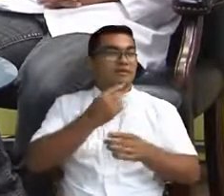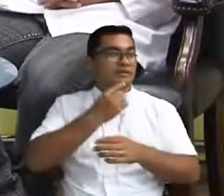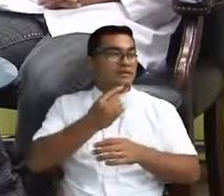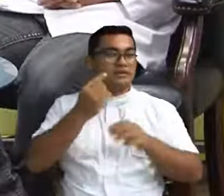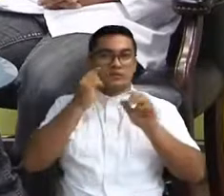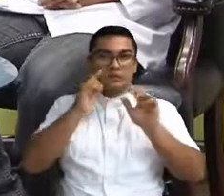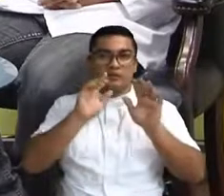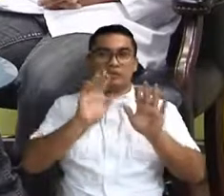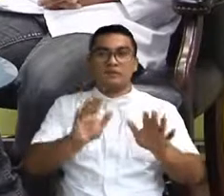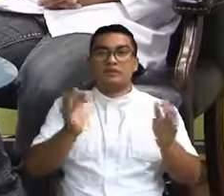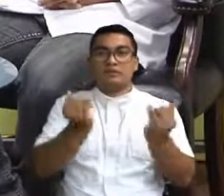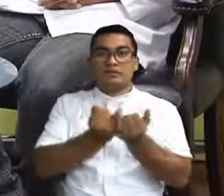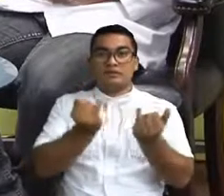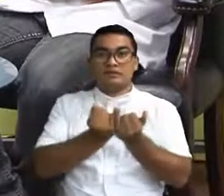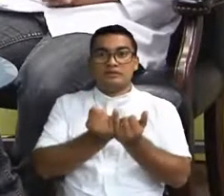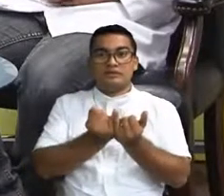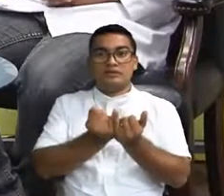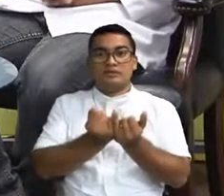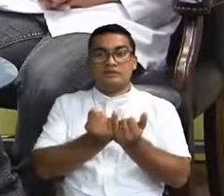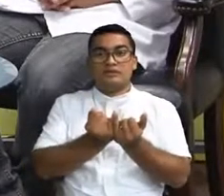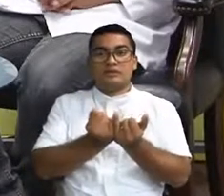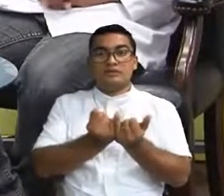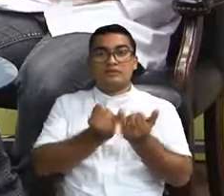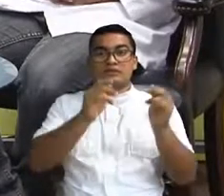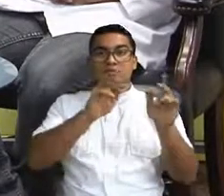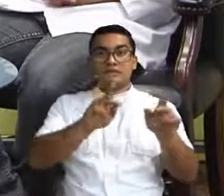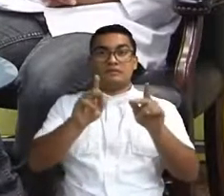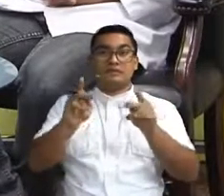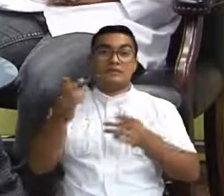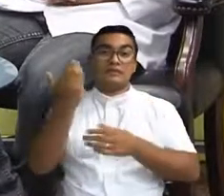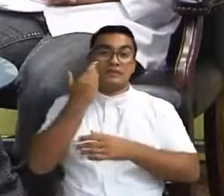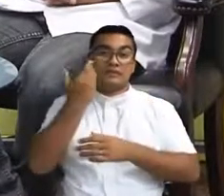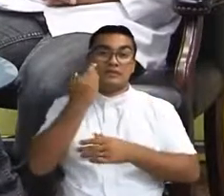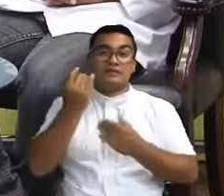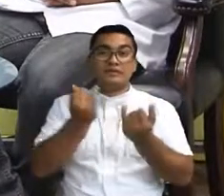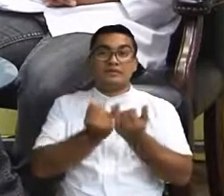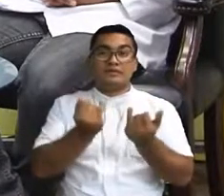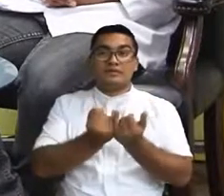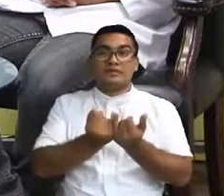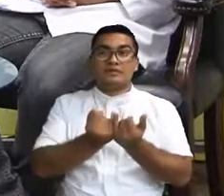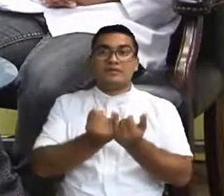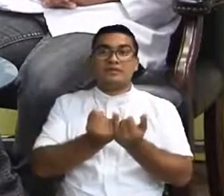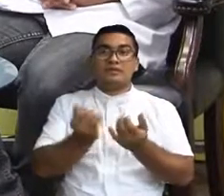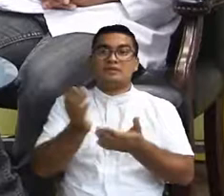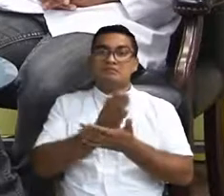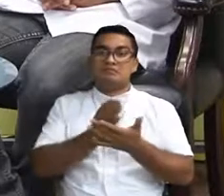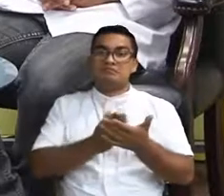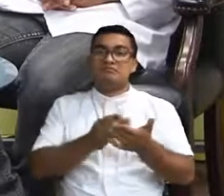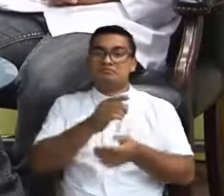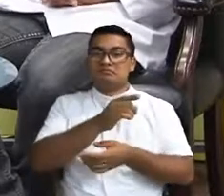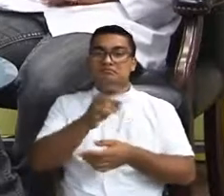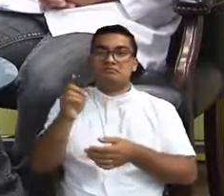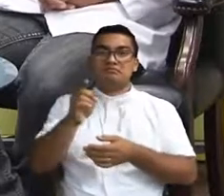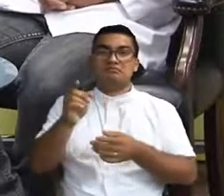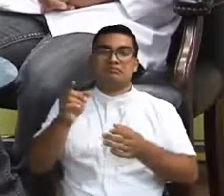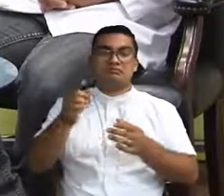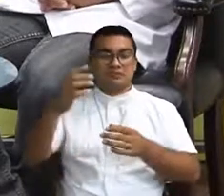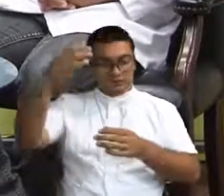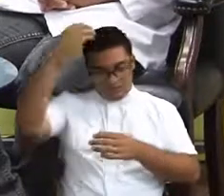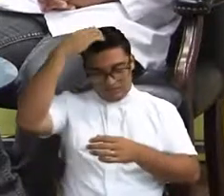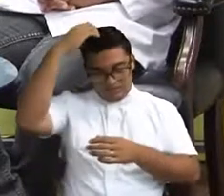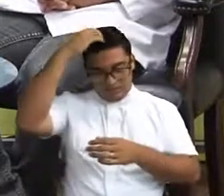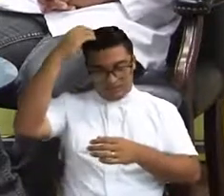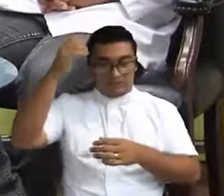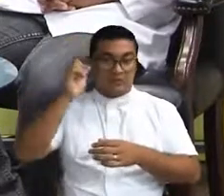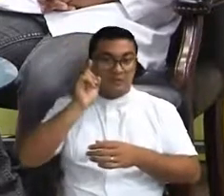de prevención, y dos, lo que se hace cuando ya la enfermedad está muy marcada, ya que tiene un desarrollo neurológico